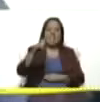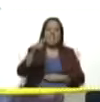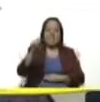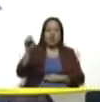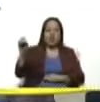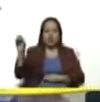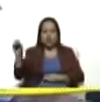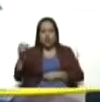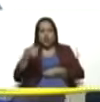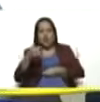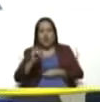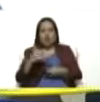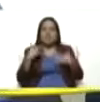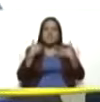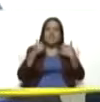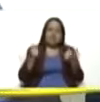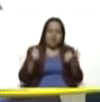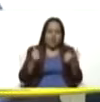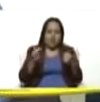Yo ando en una onda sana,